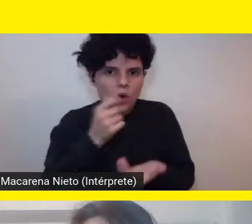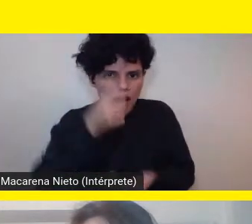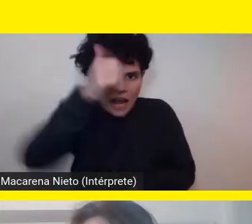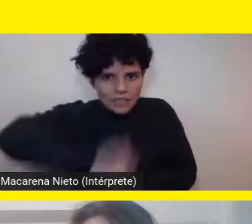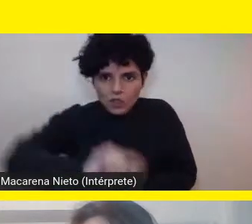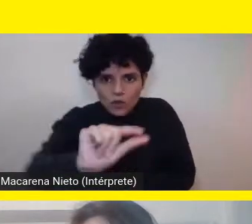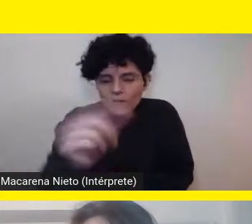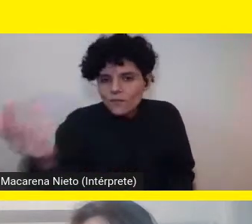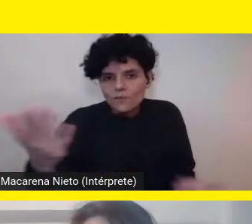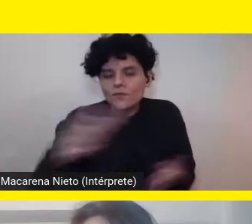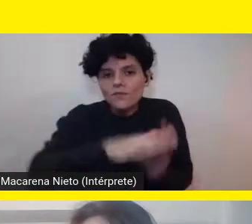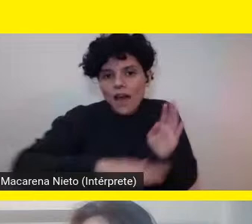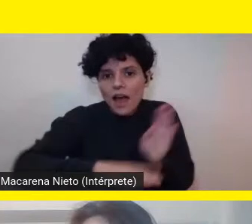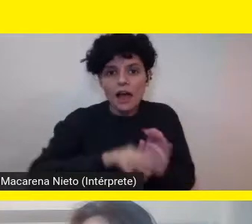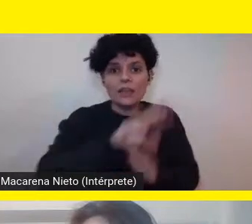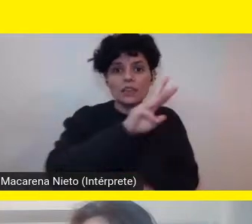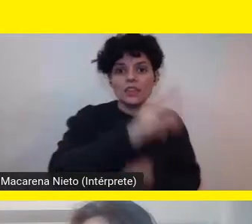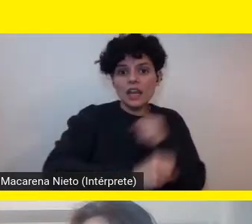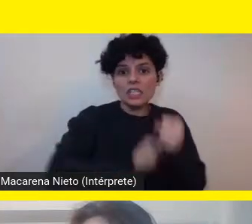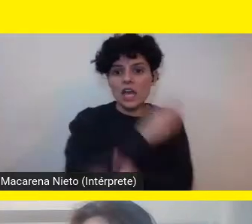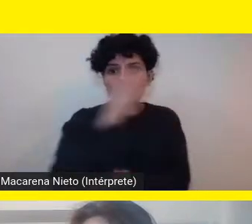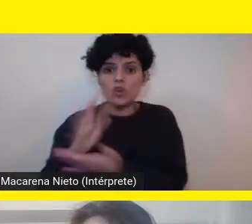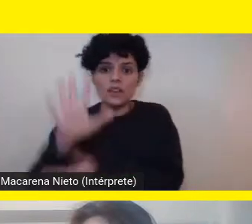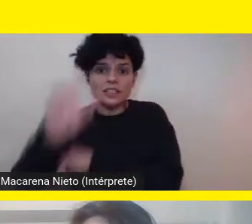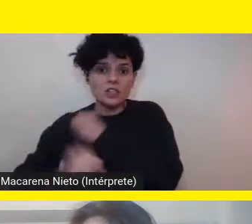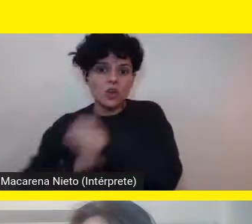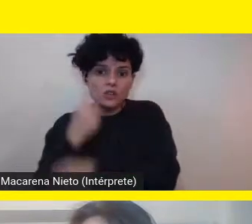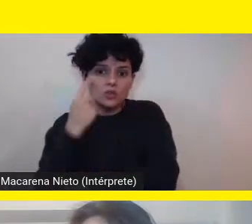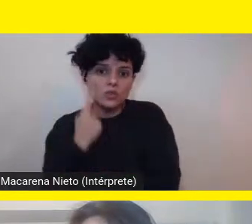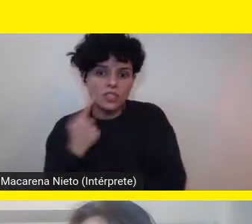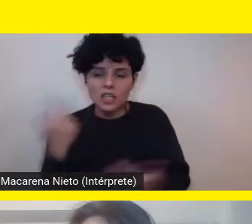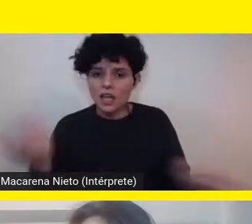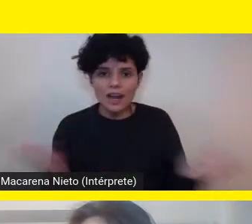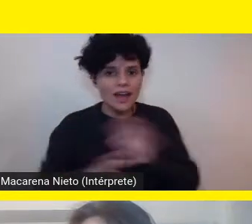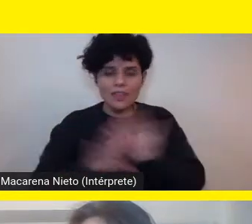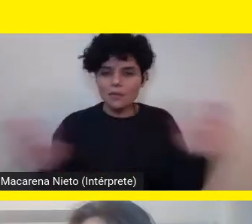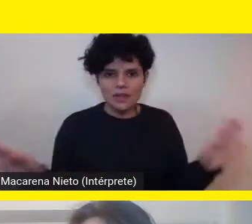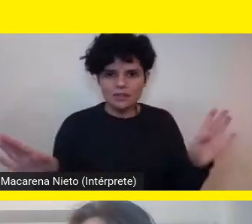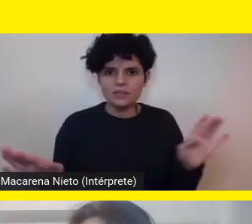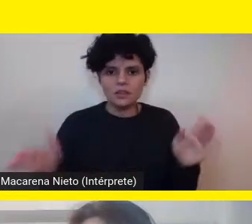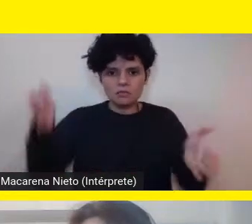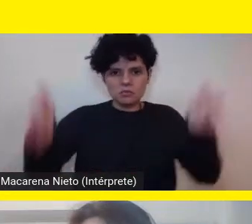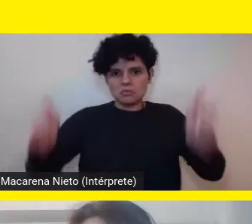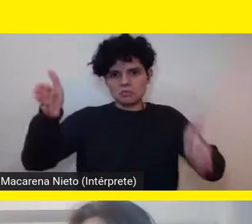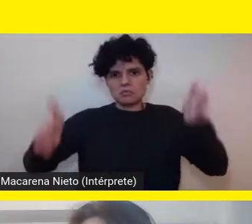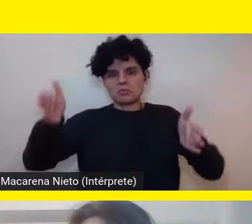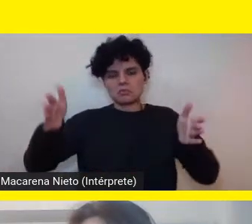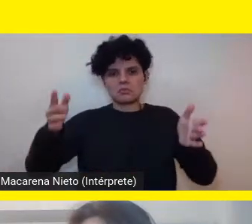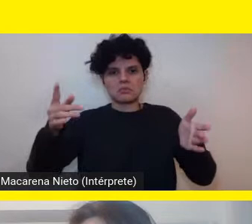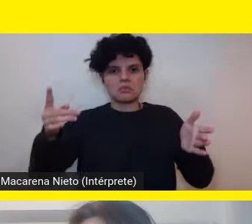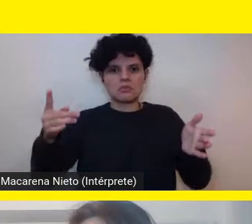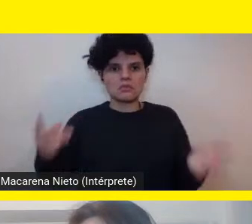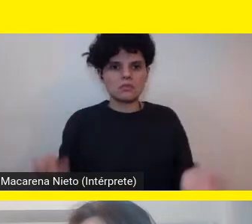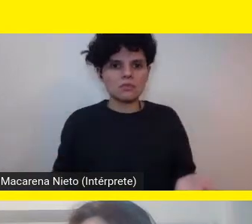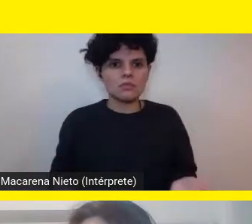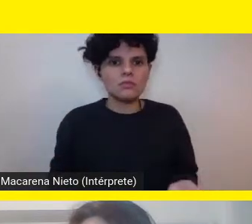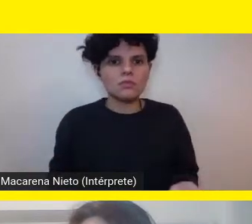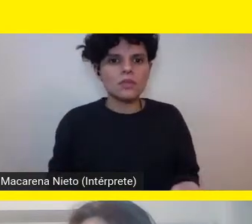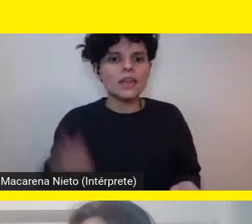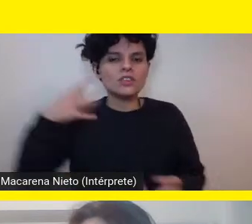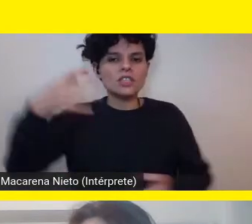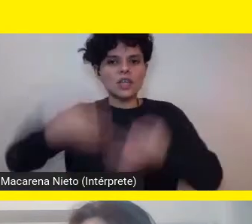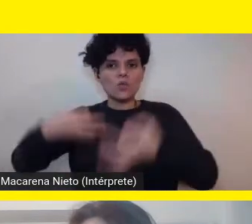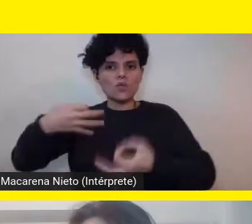como les comentaba, de 3 años y 1 día a 5 años. Y encontrándose en ese rango temporal de imposición de pena, los tribunales de justicia